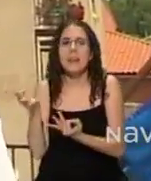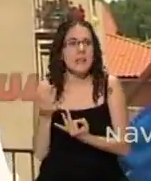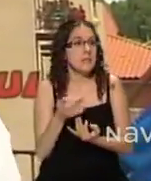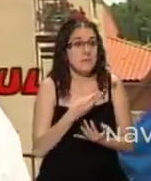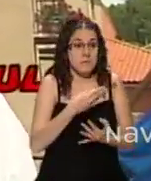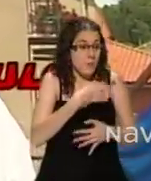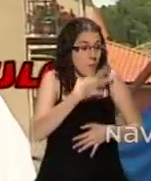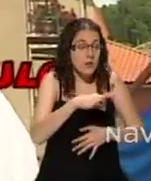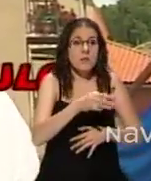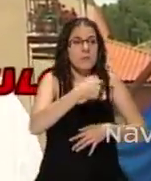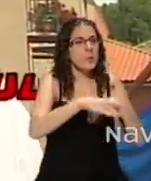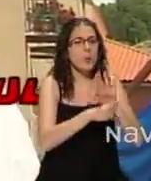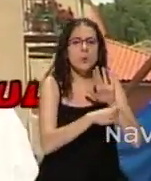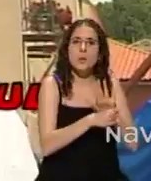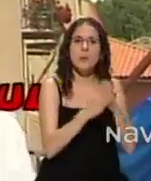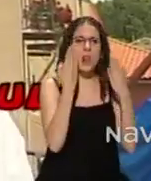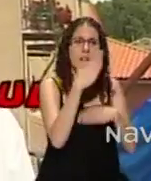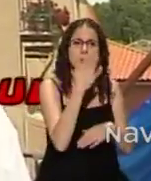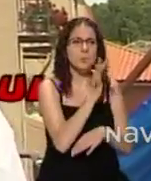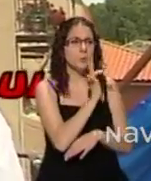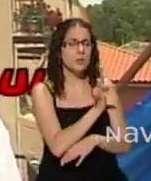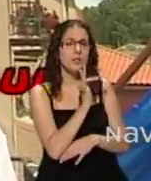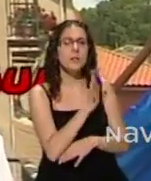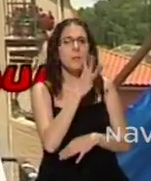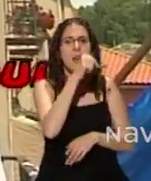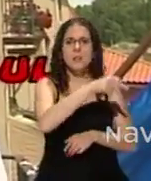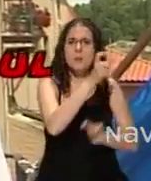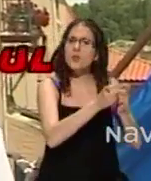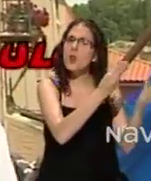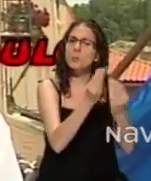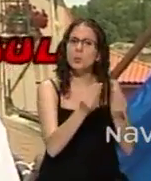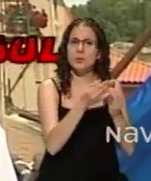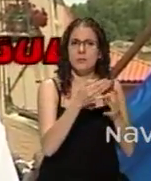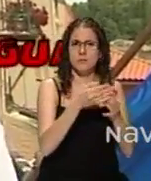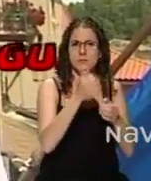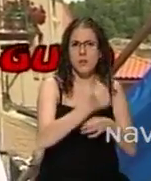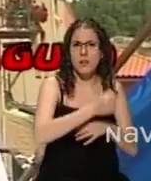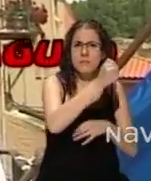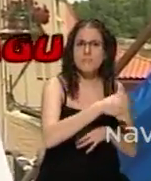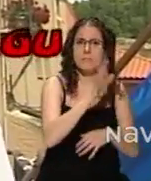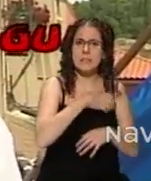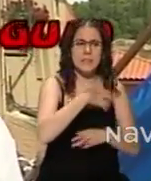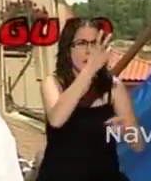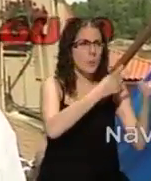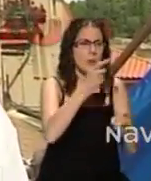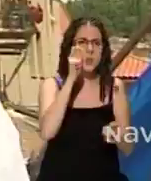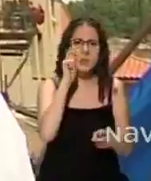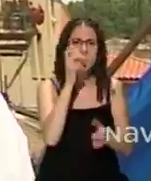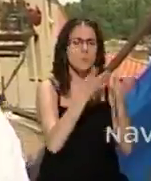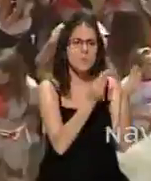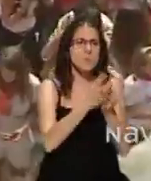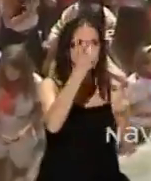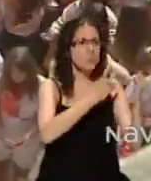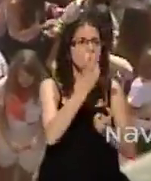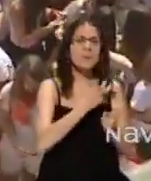que tenemos siempre en Viana, ya que nos visita toda la gente de Camino de Santiago, cantidad de turistas, y que sigan